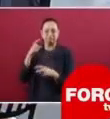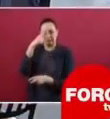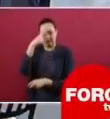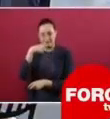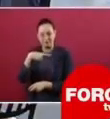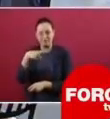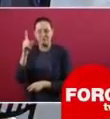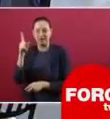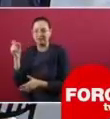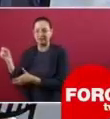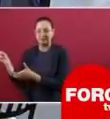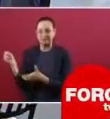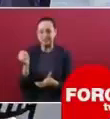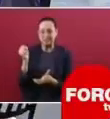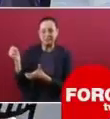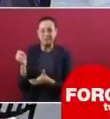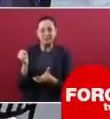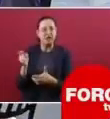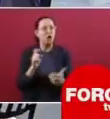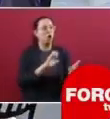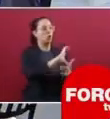para entregar contratos,